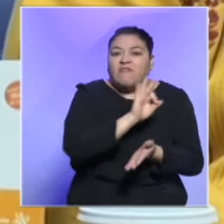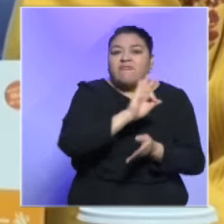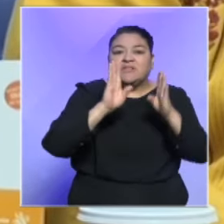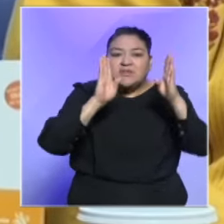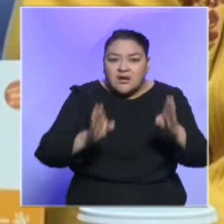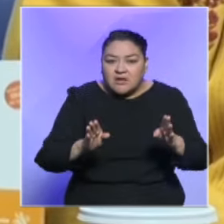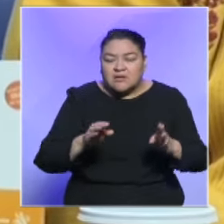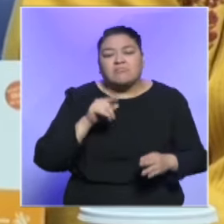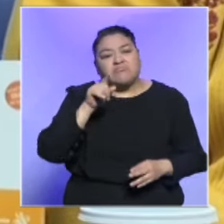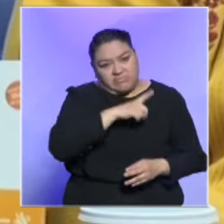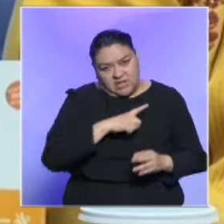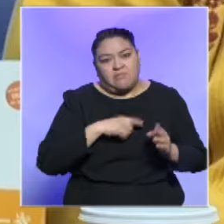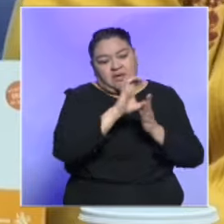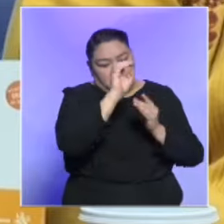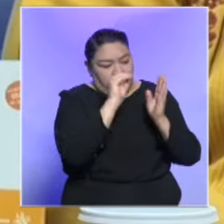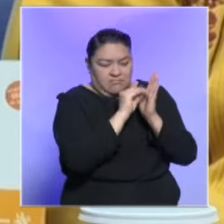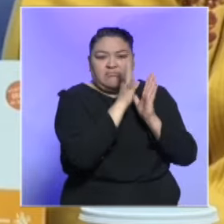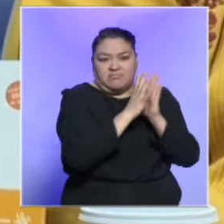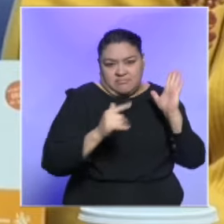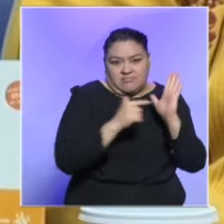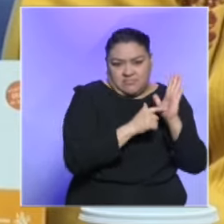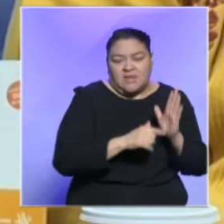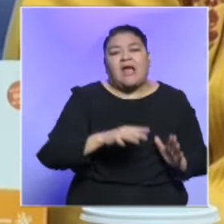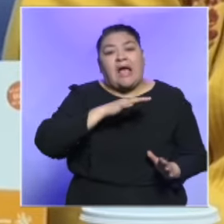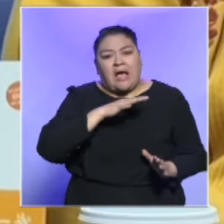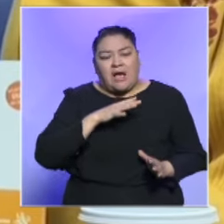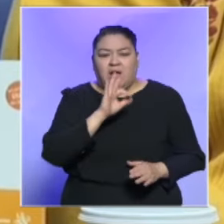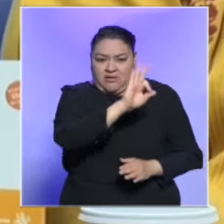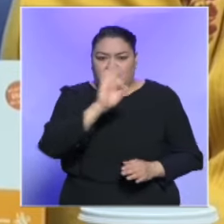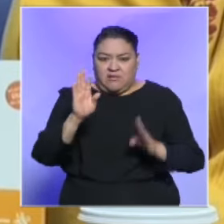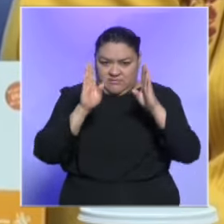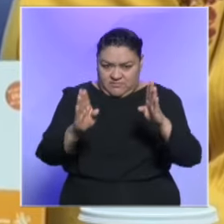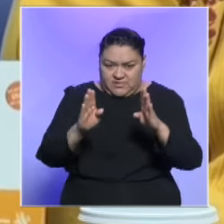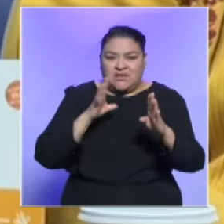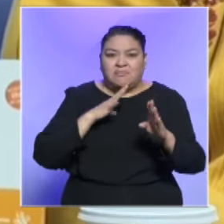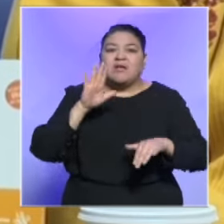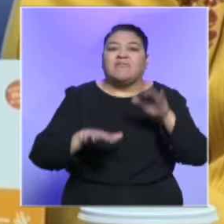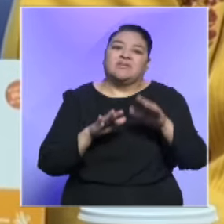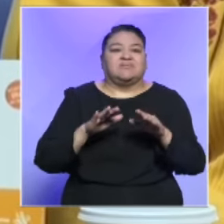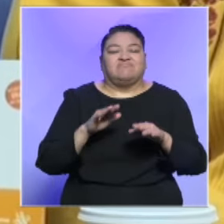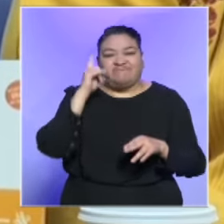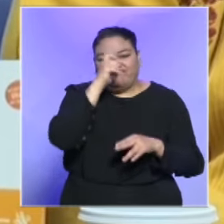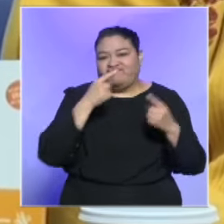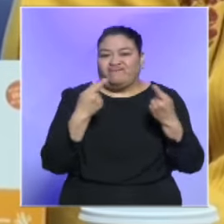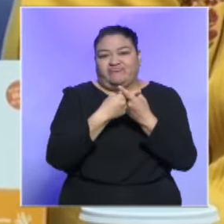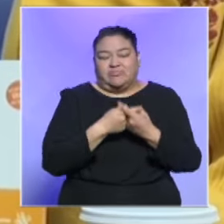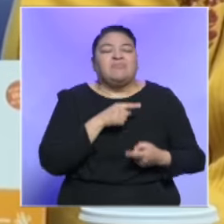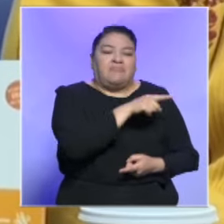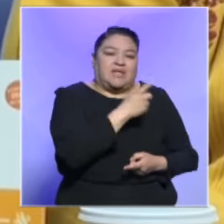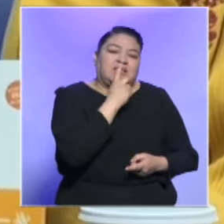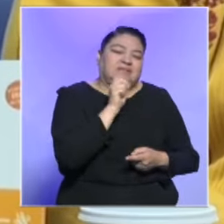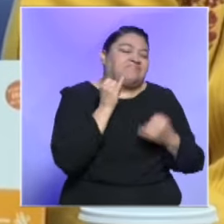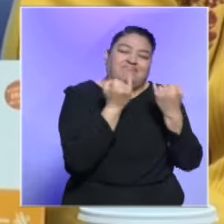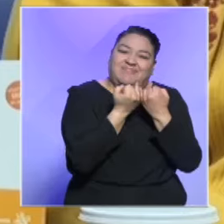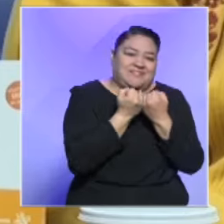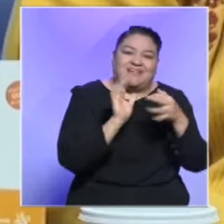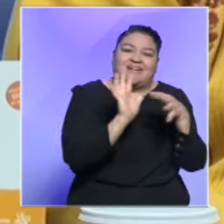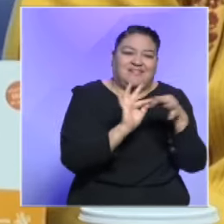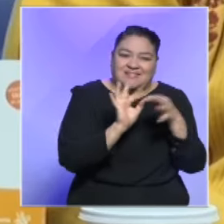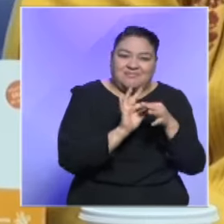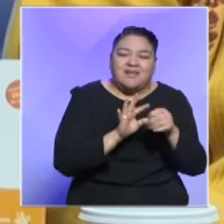correspondiente. Hay plazos que de verdad se antojan inconstitucionales y el autor precisamente pone a